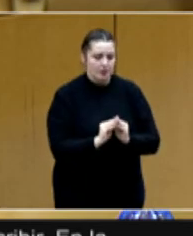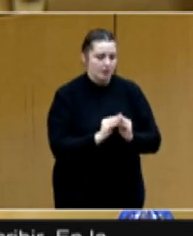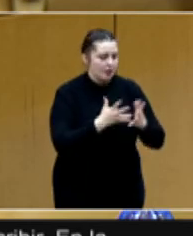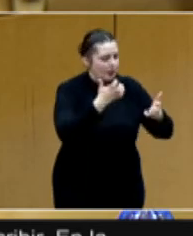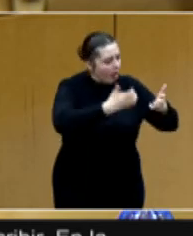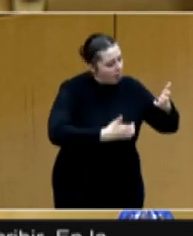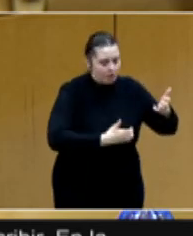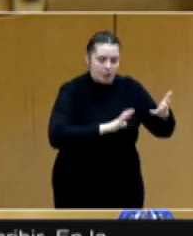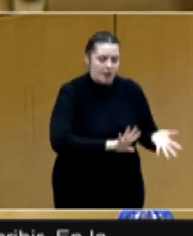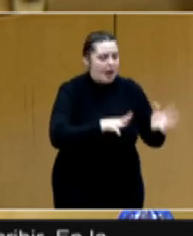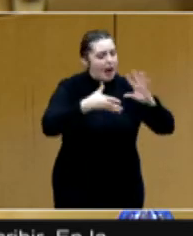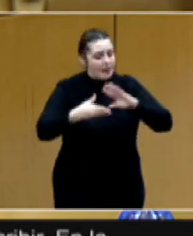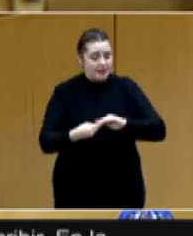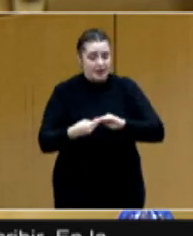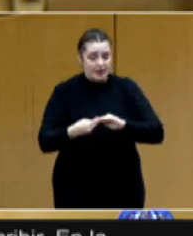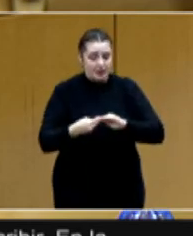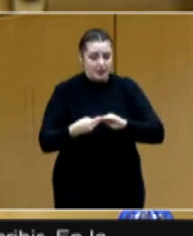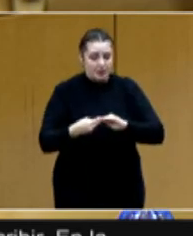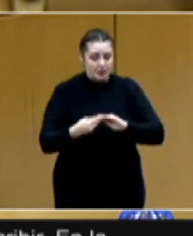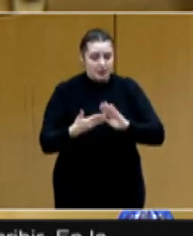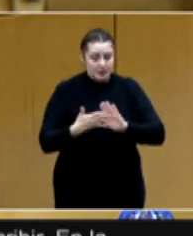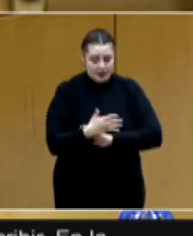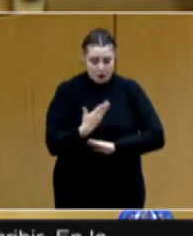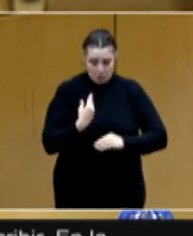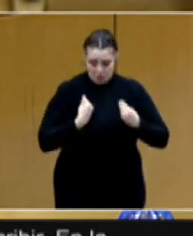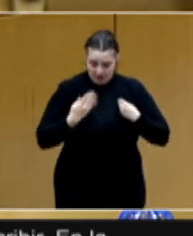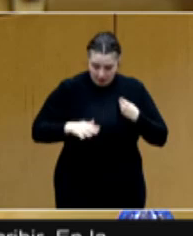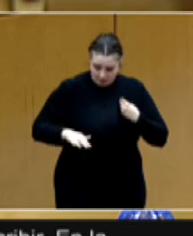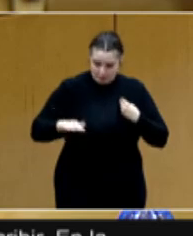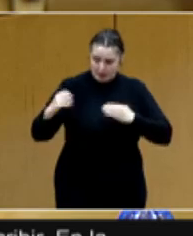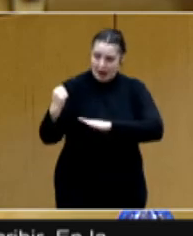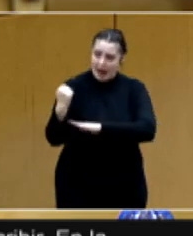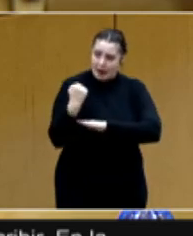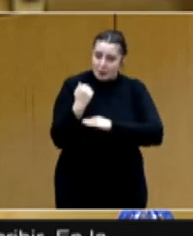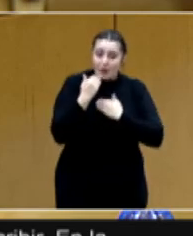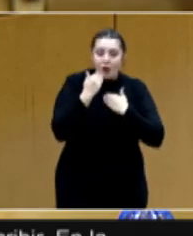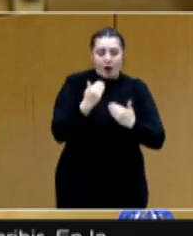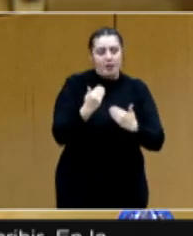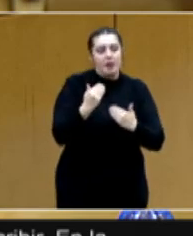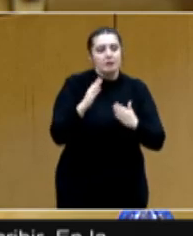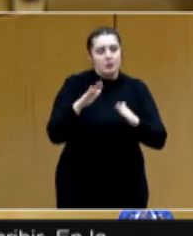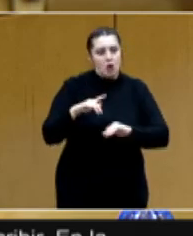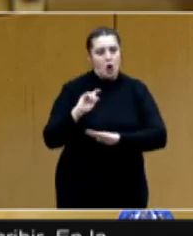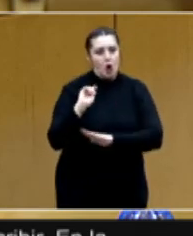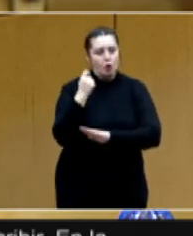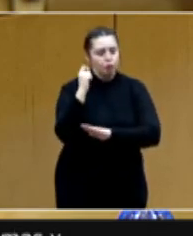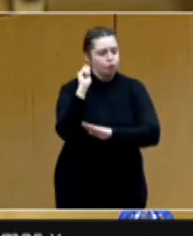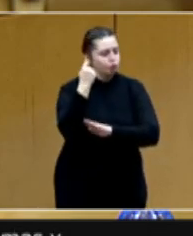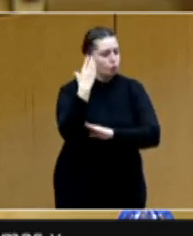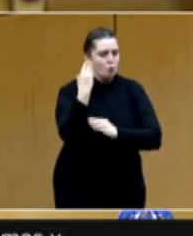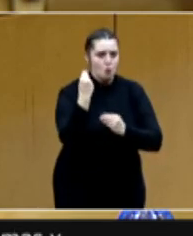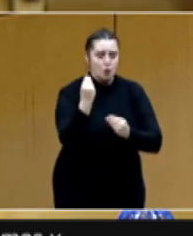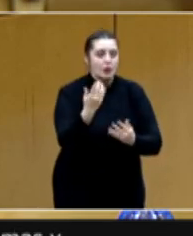con los apoyos que he tenido durante mi vida he conseguido muchos logros